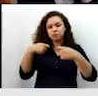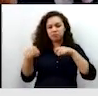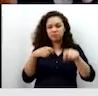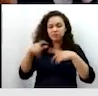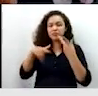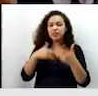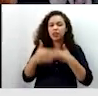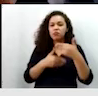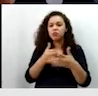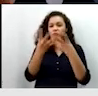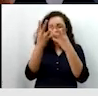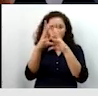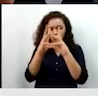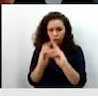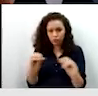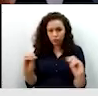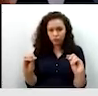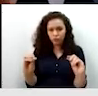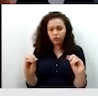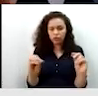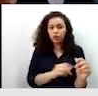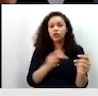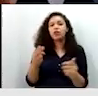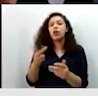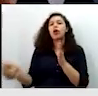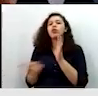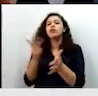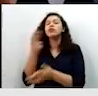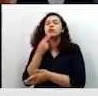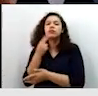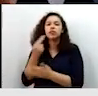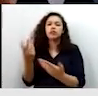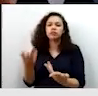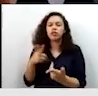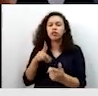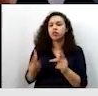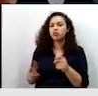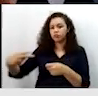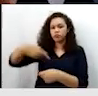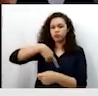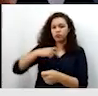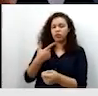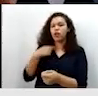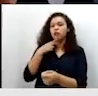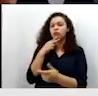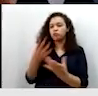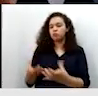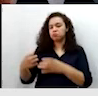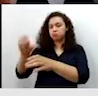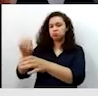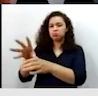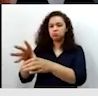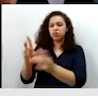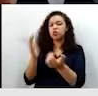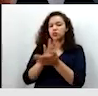de fundición, y reutilizar, pues a lo mejor nada más pues, lo corto y ya lo utilizo como lapicero. Lo